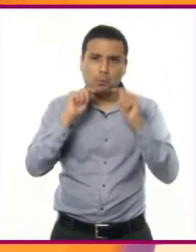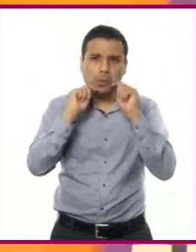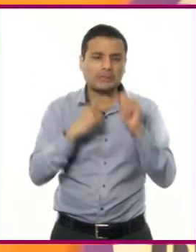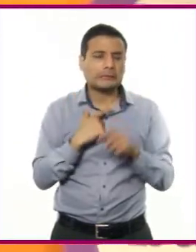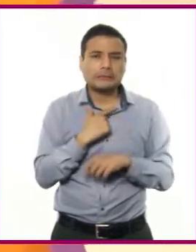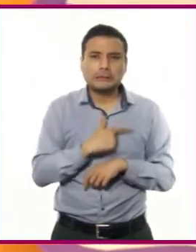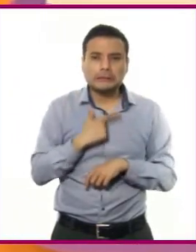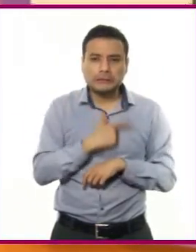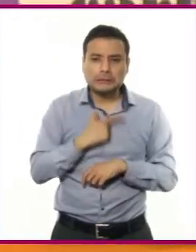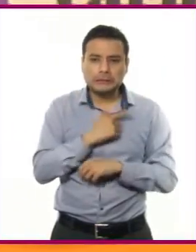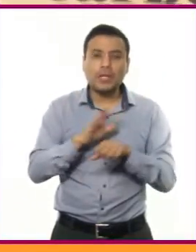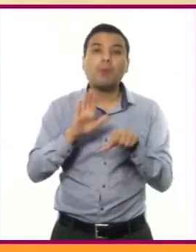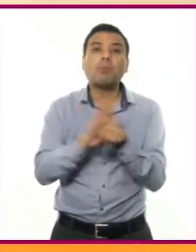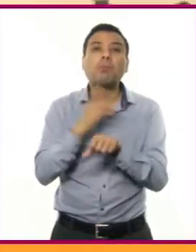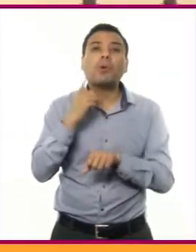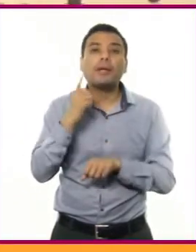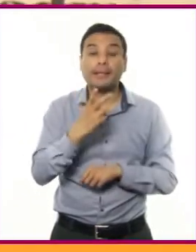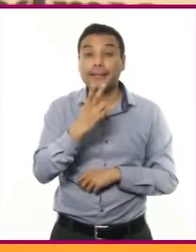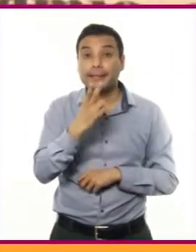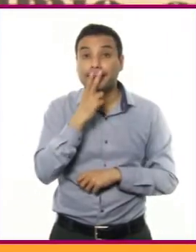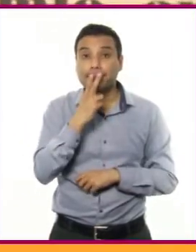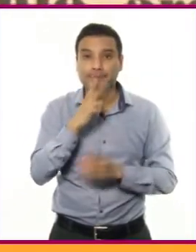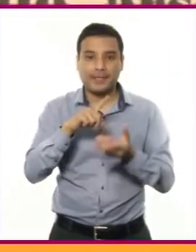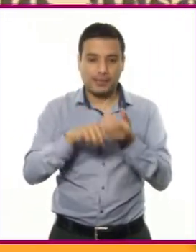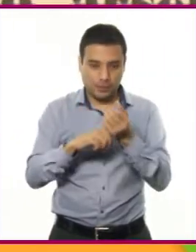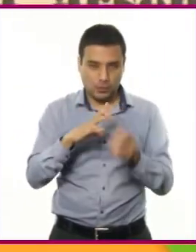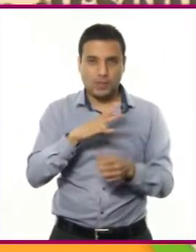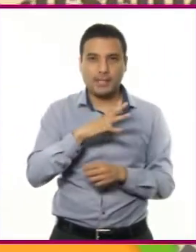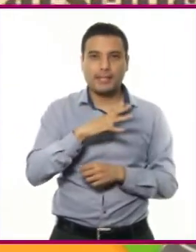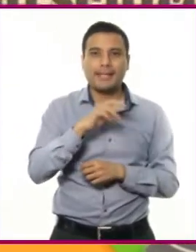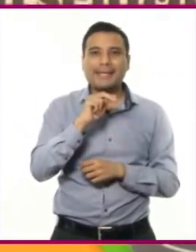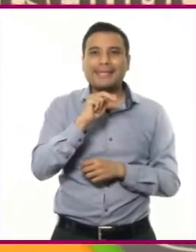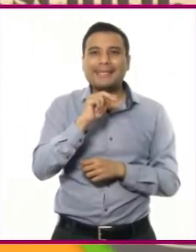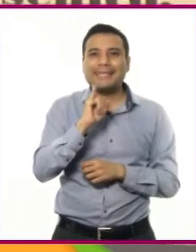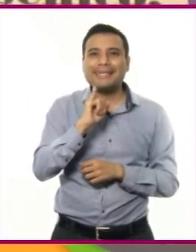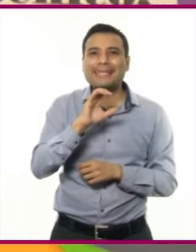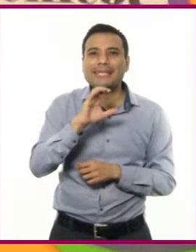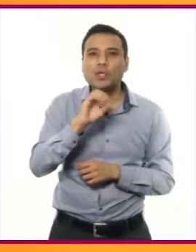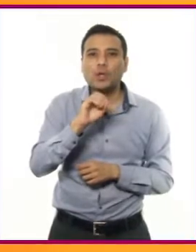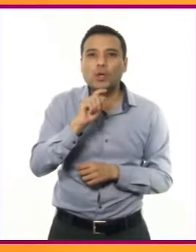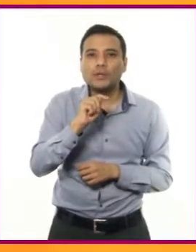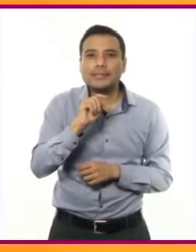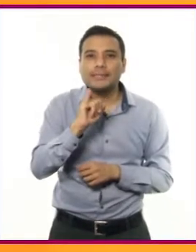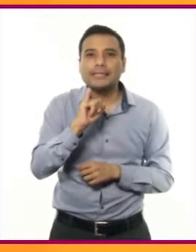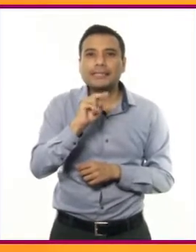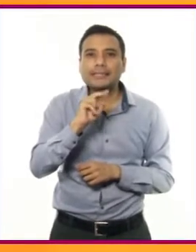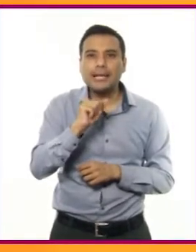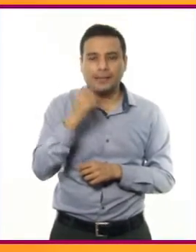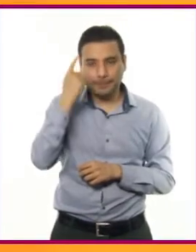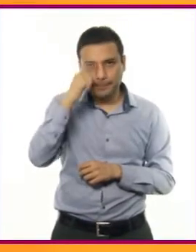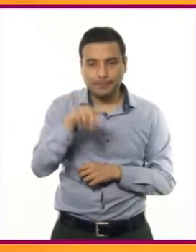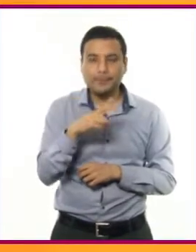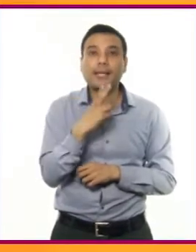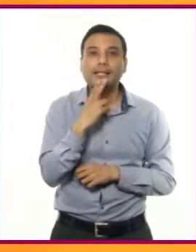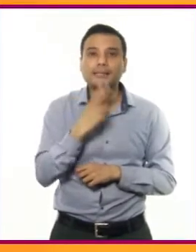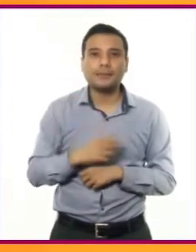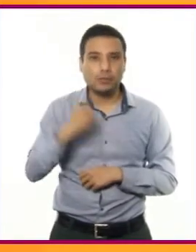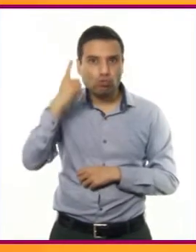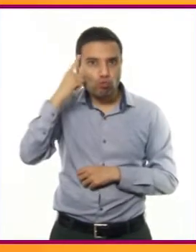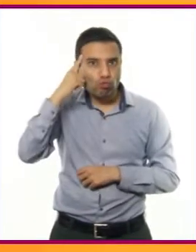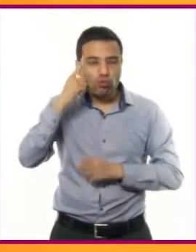una sustancia llamada nicotina, la cual es un estimulante que acelera el funcionamiento del